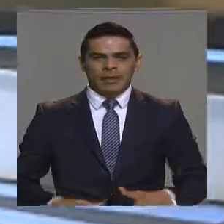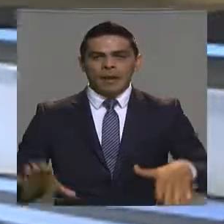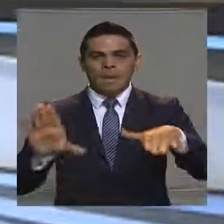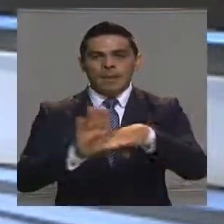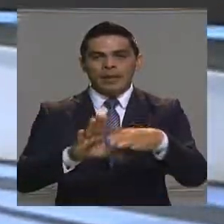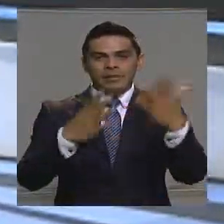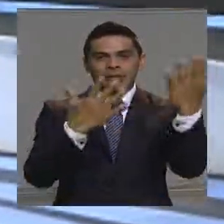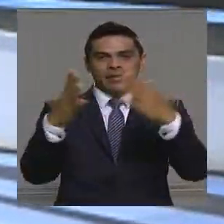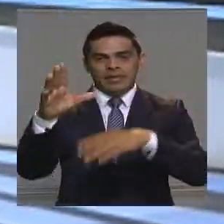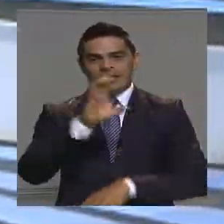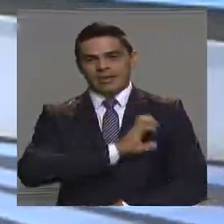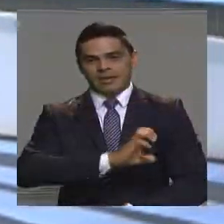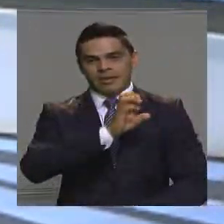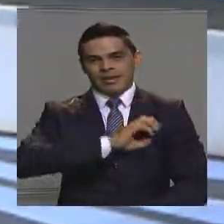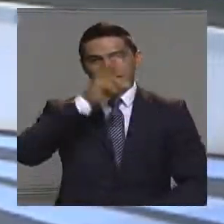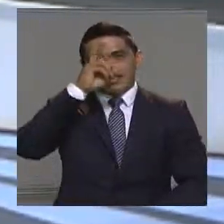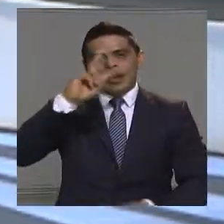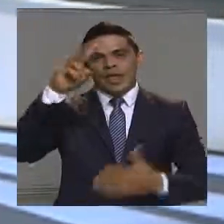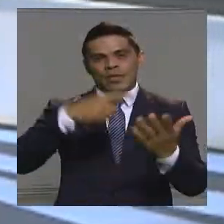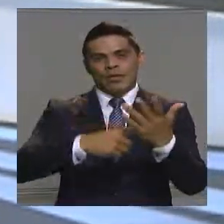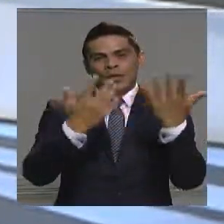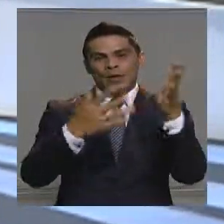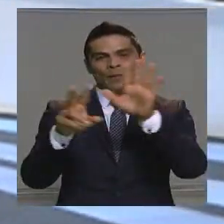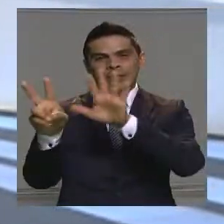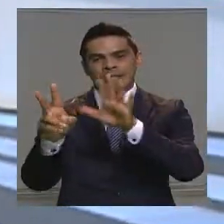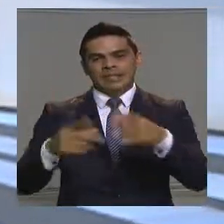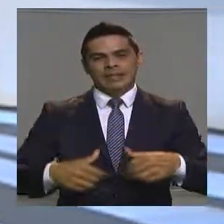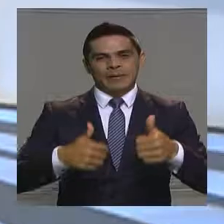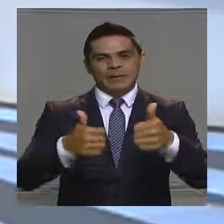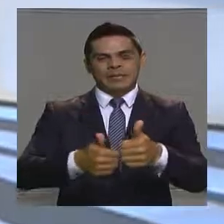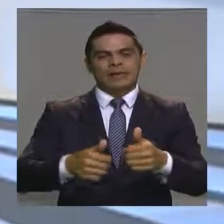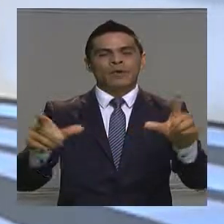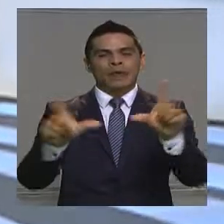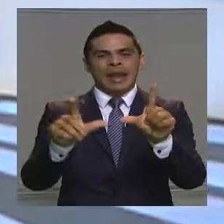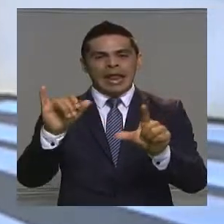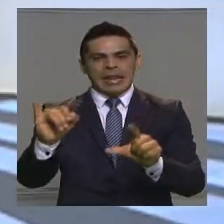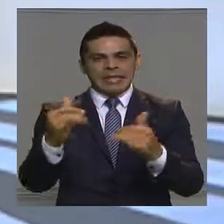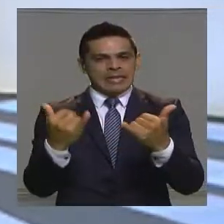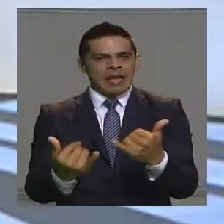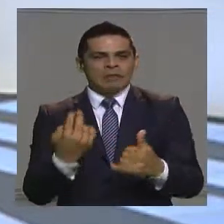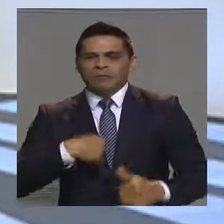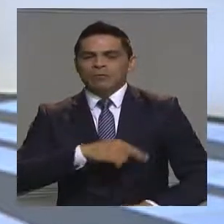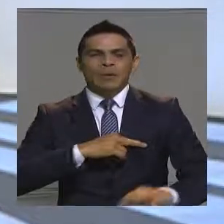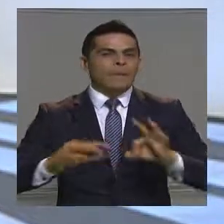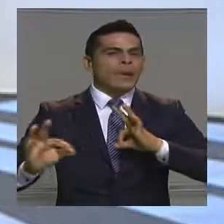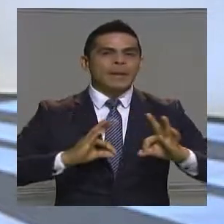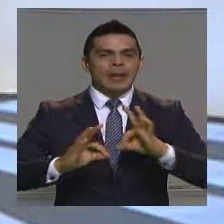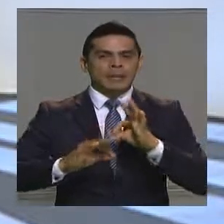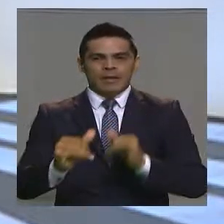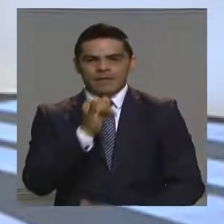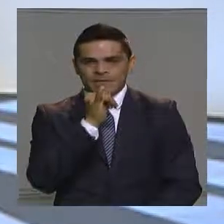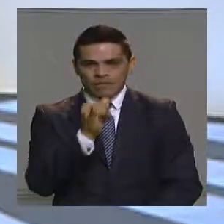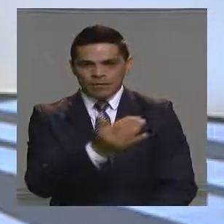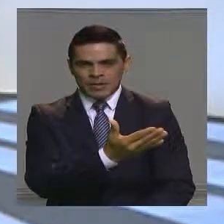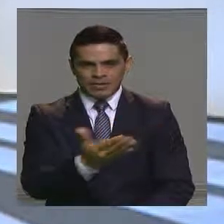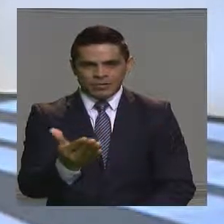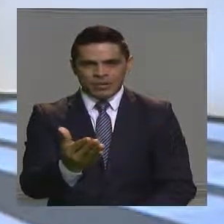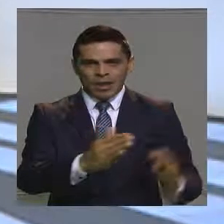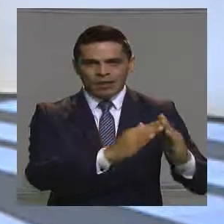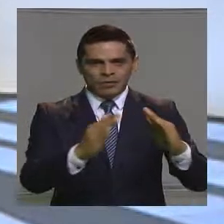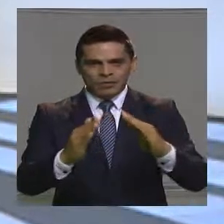Martes 10 de enero del año 2017 y acá en Canal I estamos listos y preparados para llevarles la mejor información a